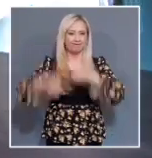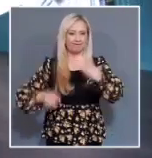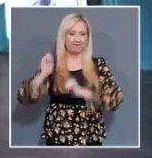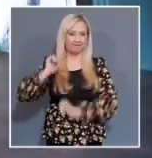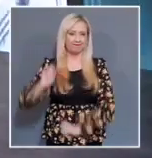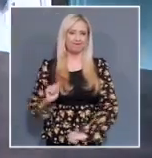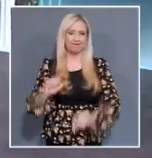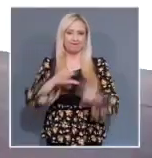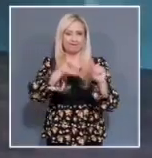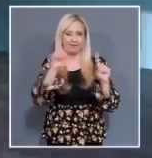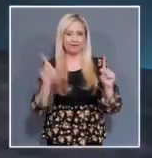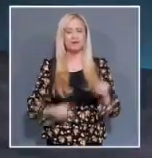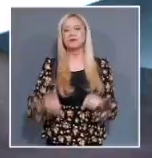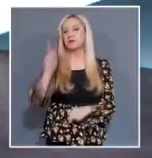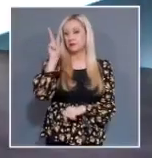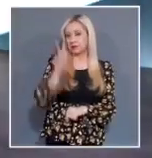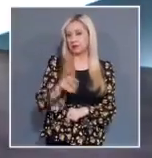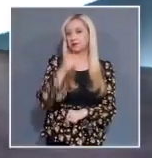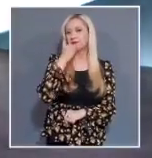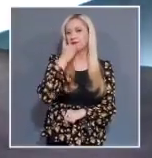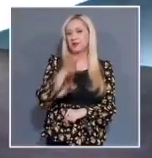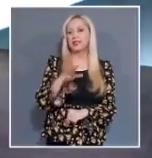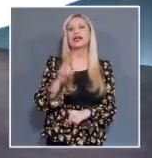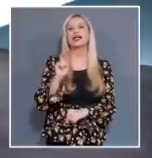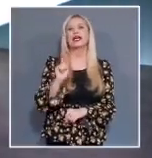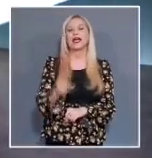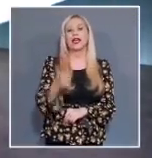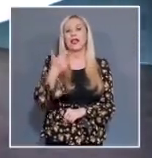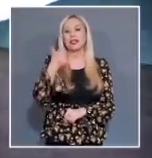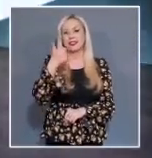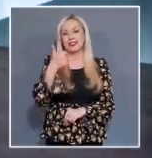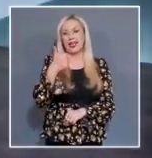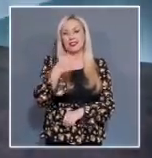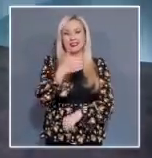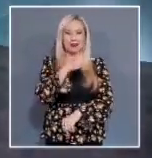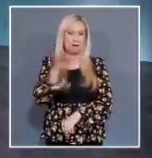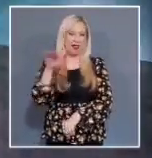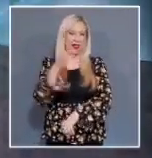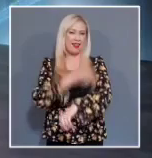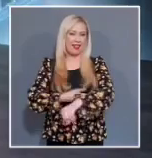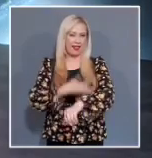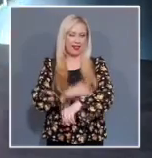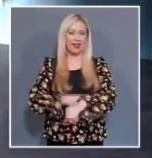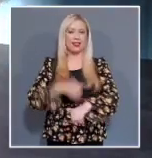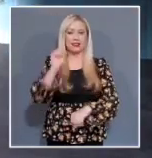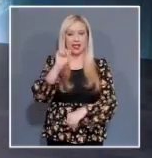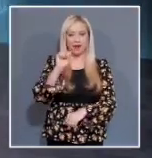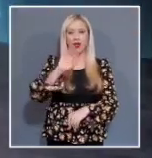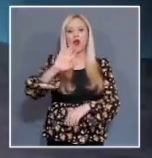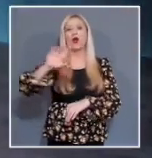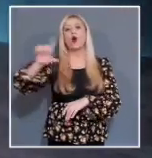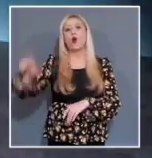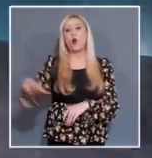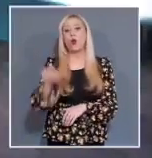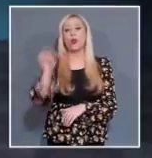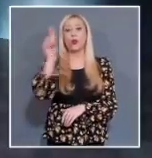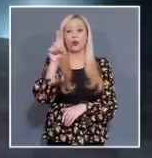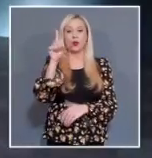se lo pierda, será a las 18:30 de la tarde con sus repeticiones el domingo a las 10 de la mañana y a